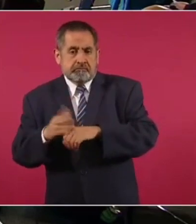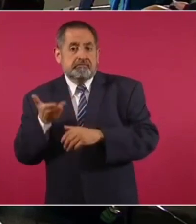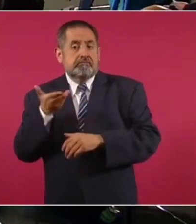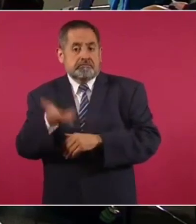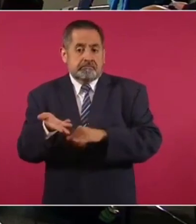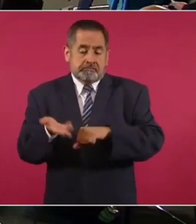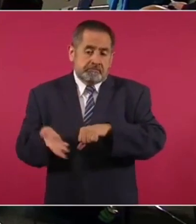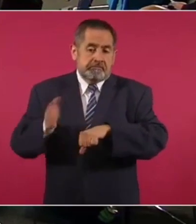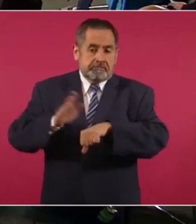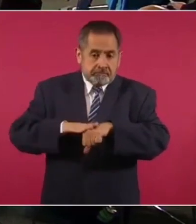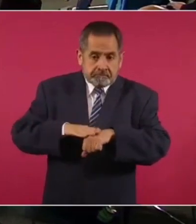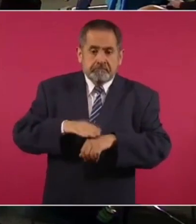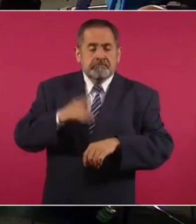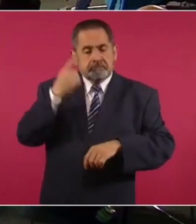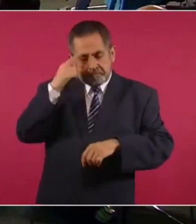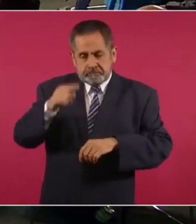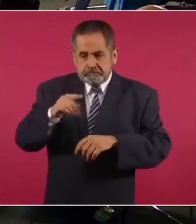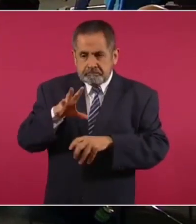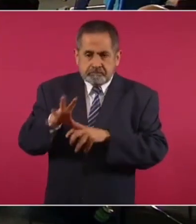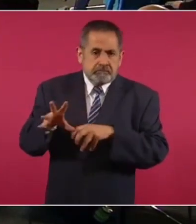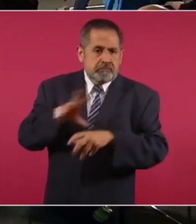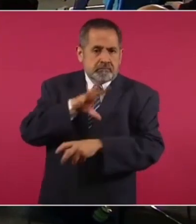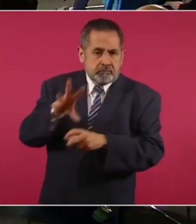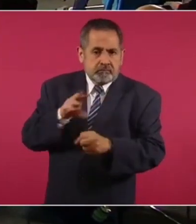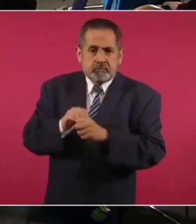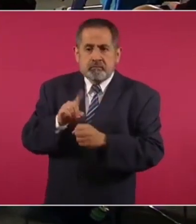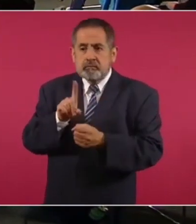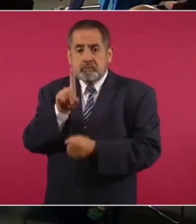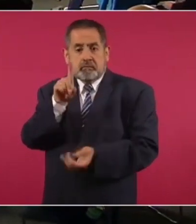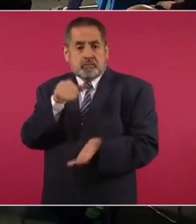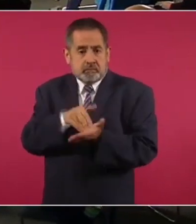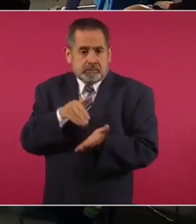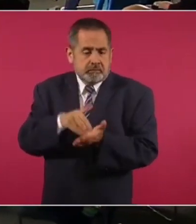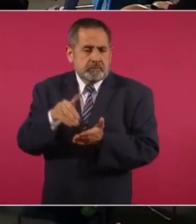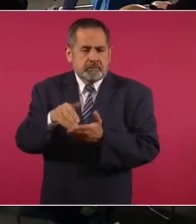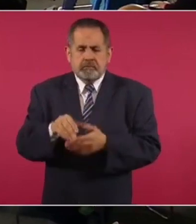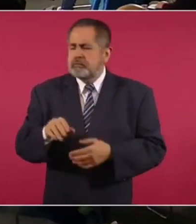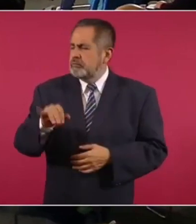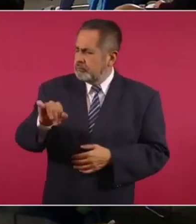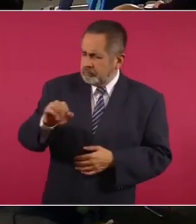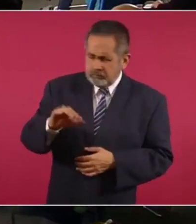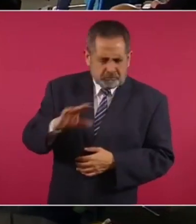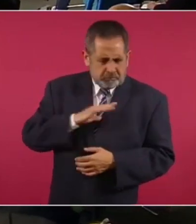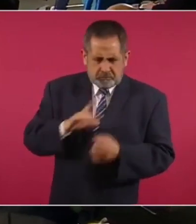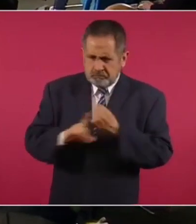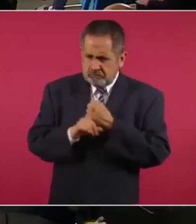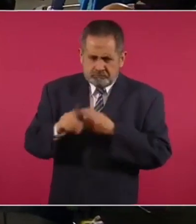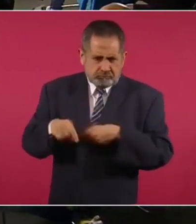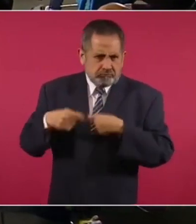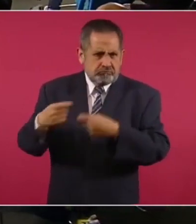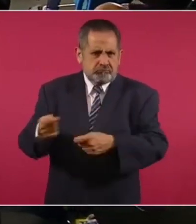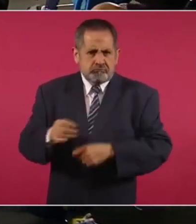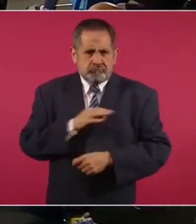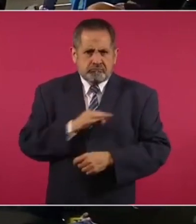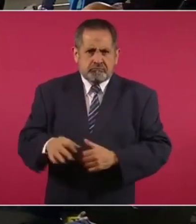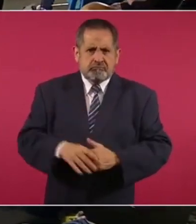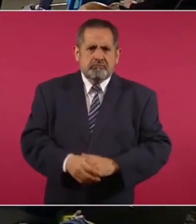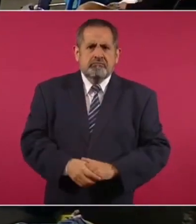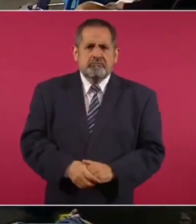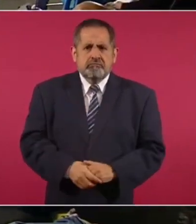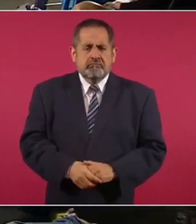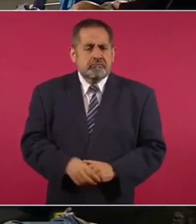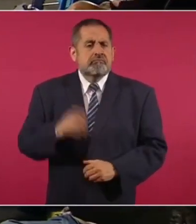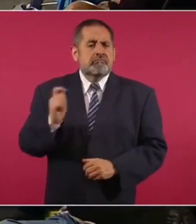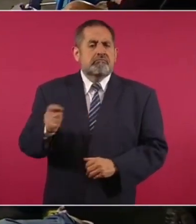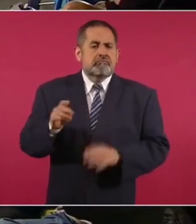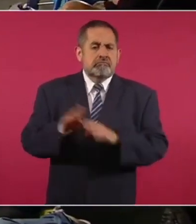más para completar 1,000 y sí, poder… pero no hay ningún concluir. problema. Muchas gracias. Sí, es